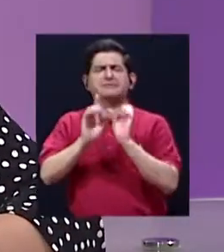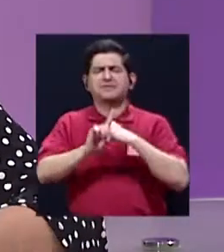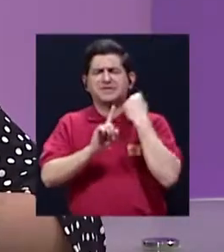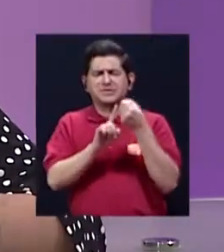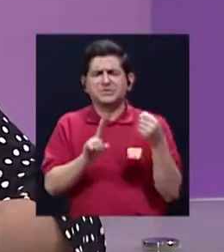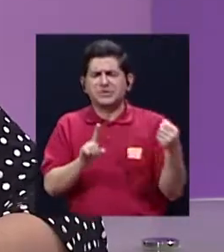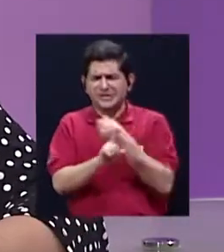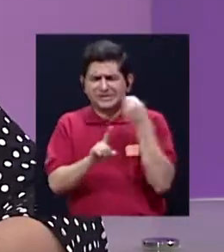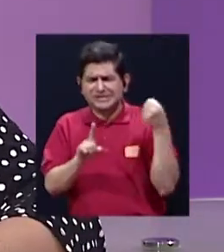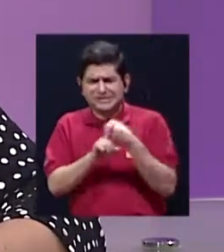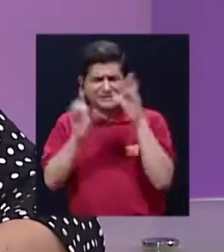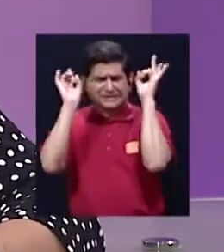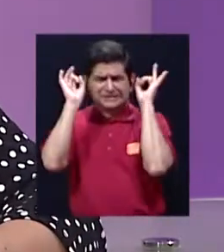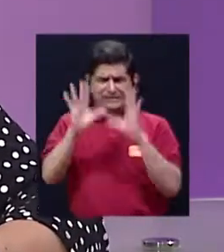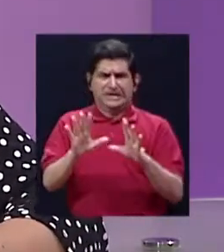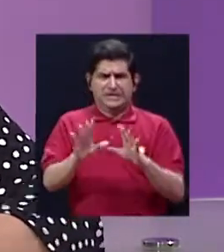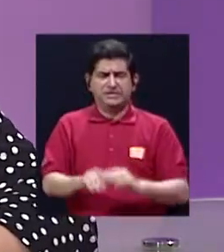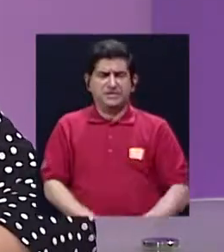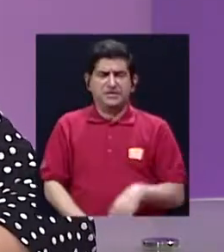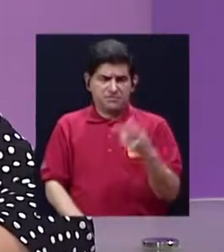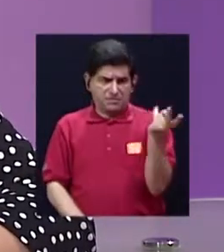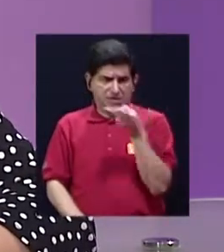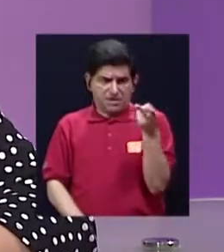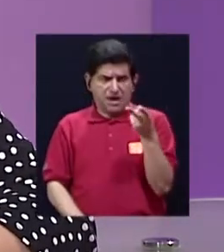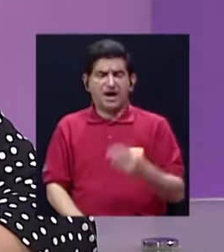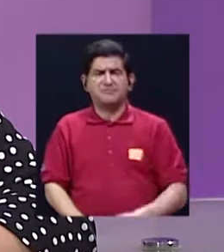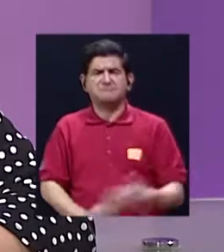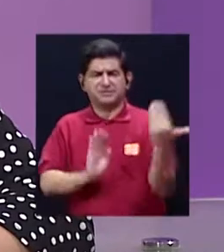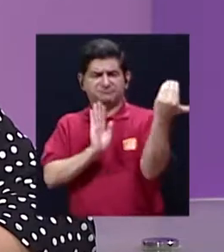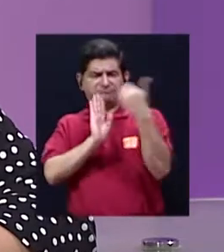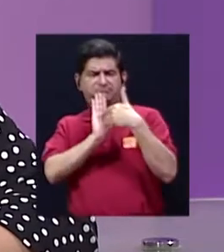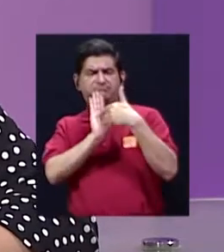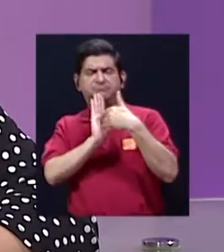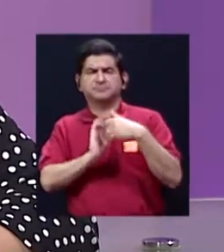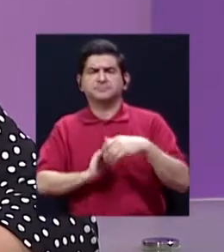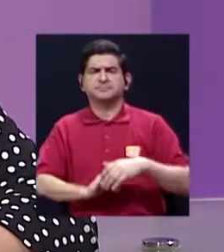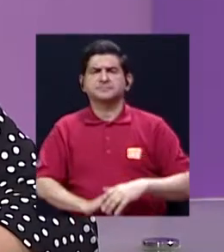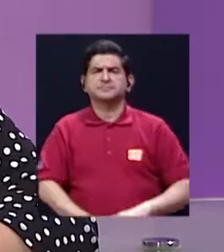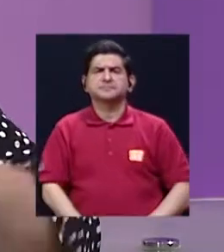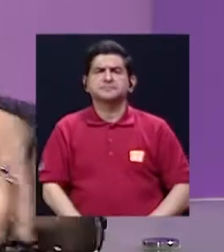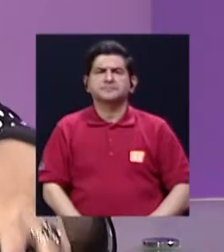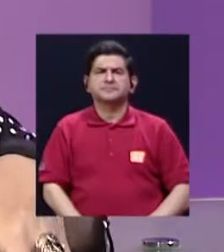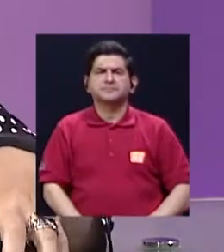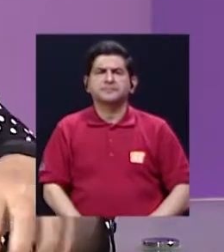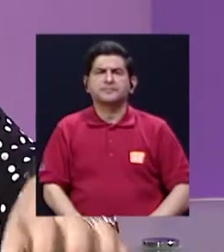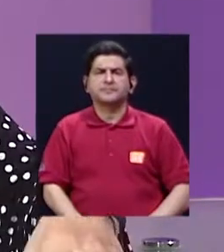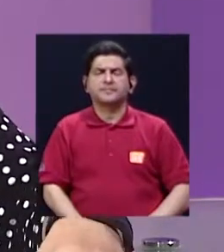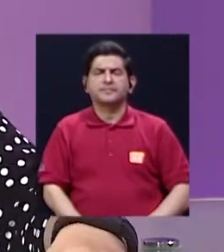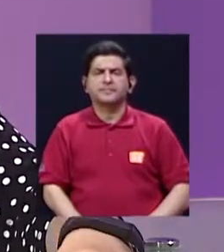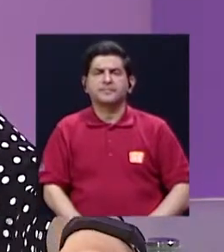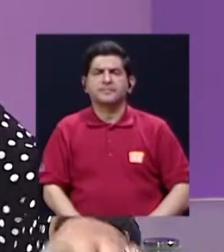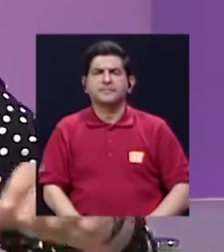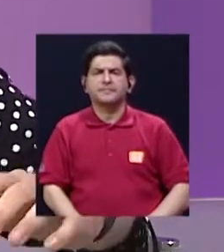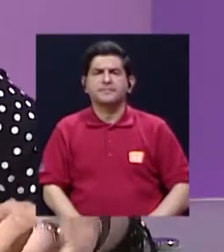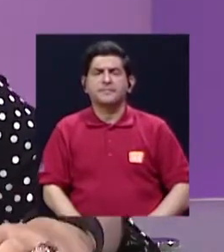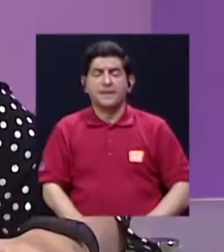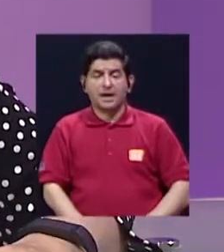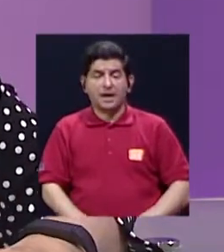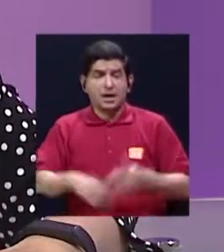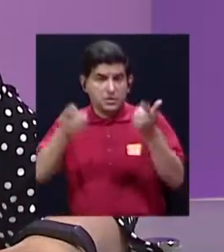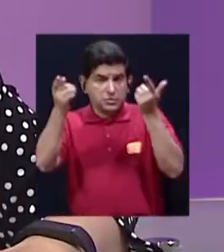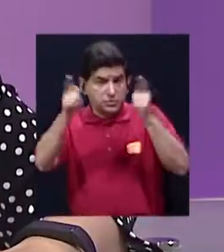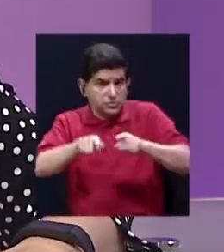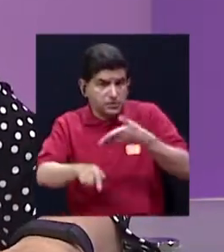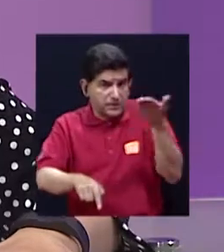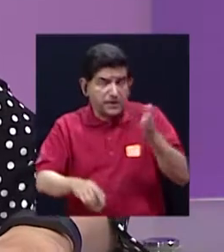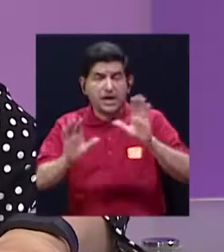tortura, la barbarie a la que fueron ellas sometidas. Con lo cual, por un lado, lo que va a pasar